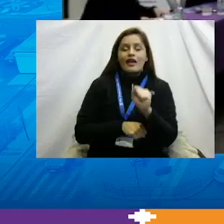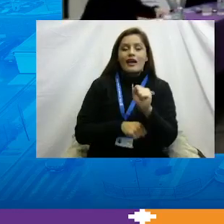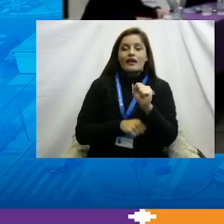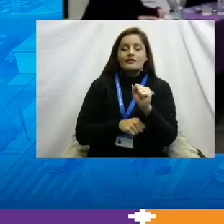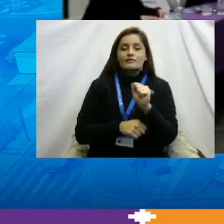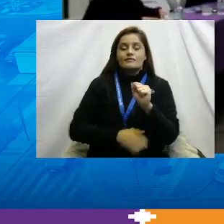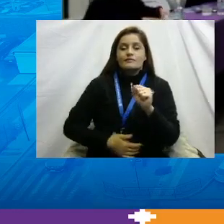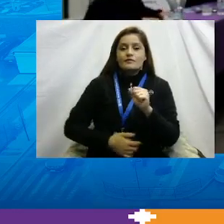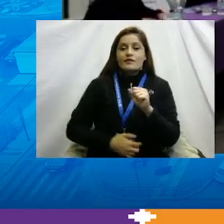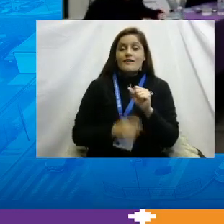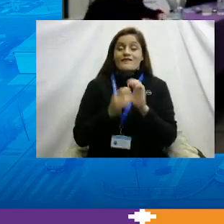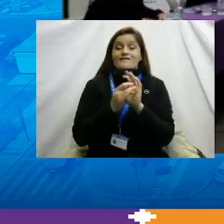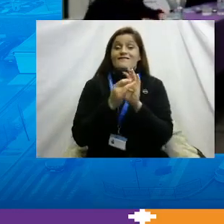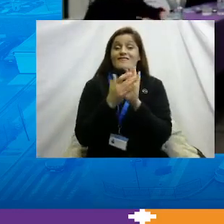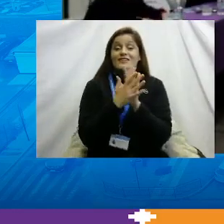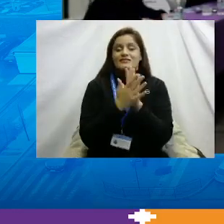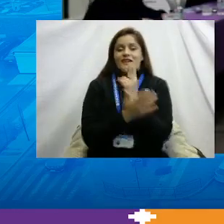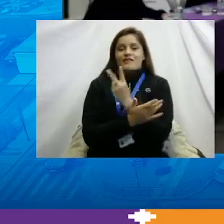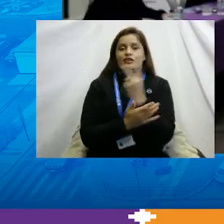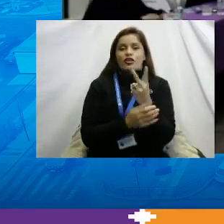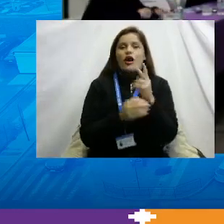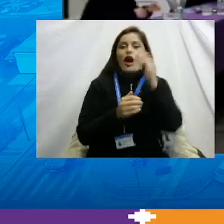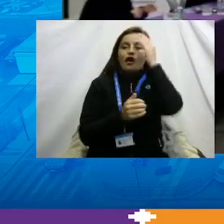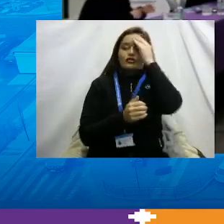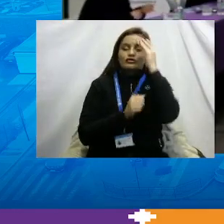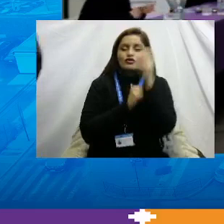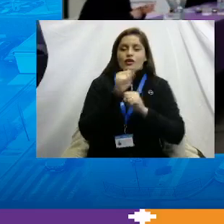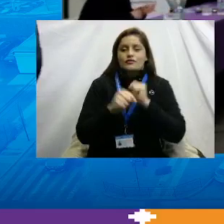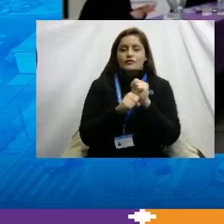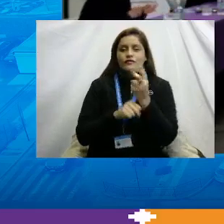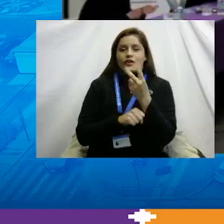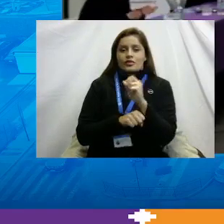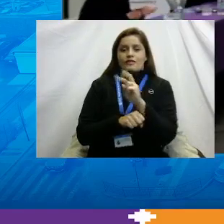fecha 2 de agosto del 2022.